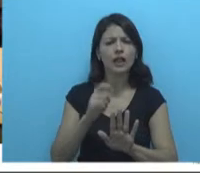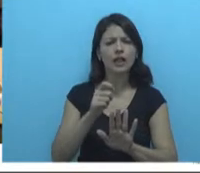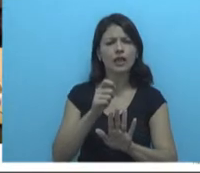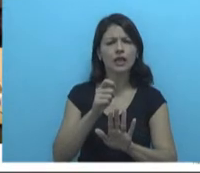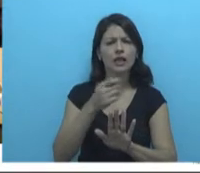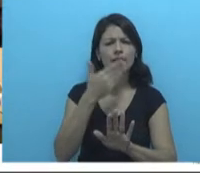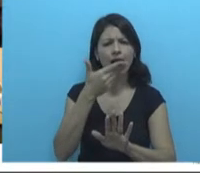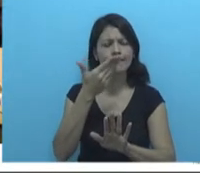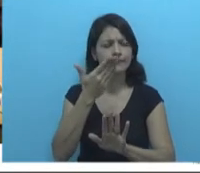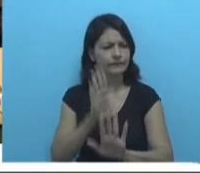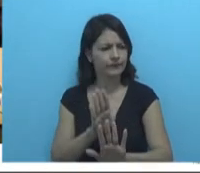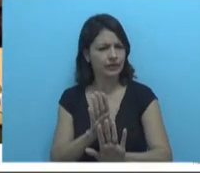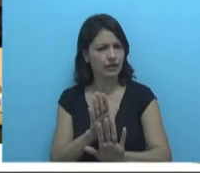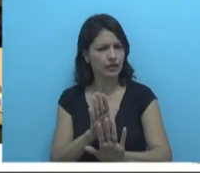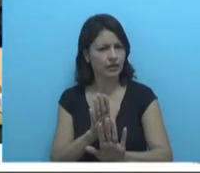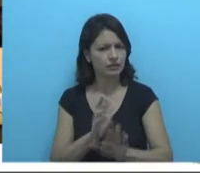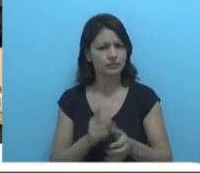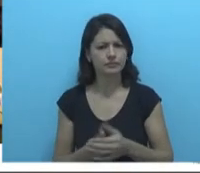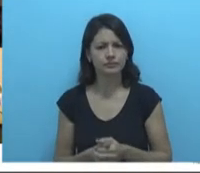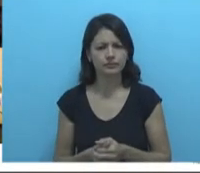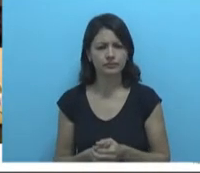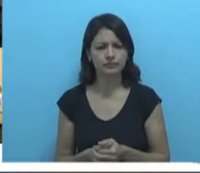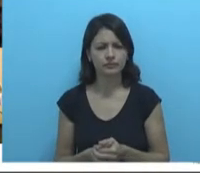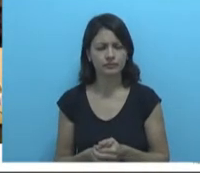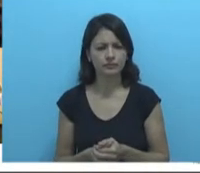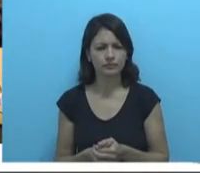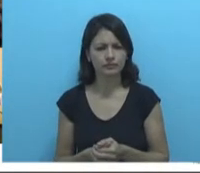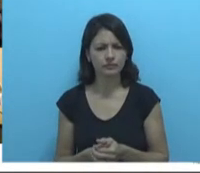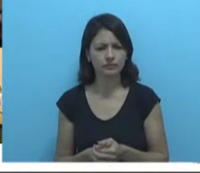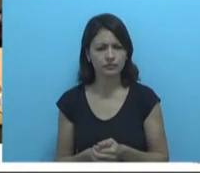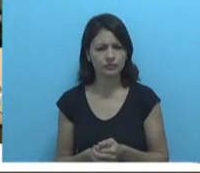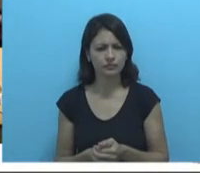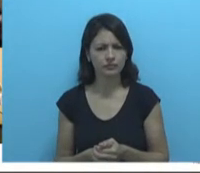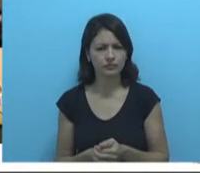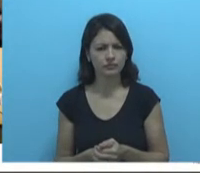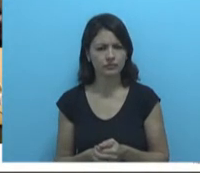cosa. No sé, quizás no era ahora, pero yo tengo